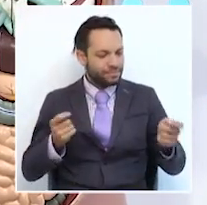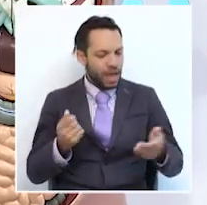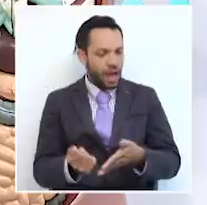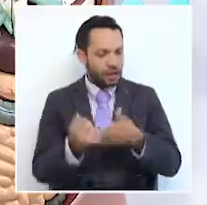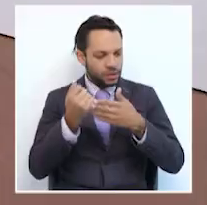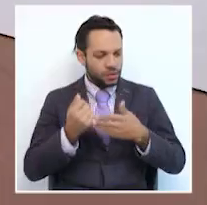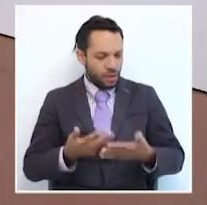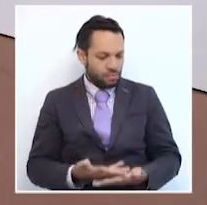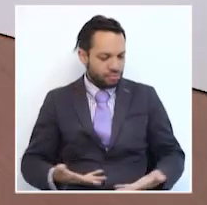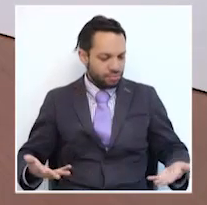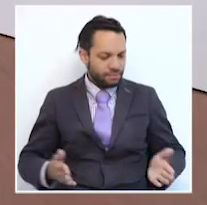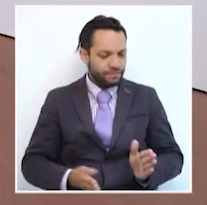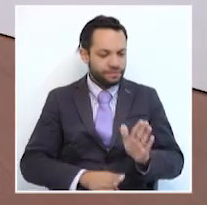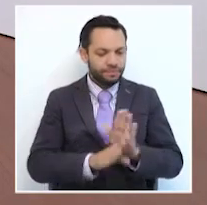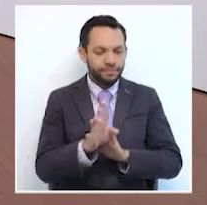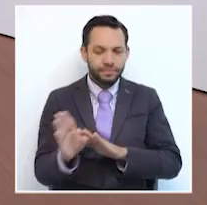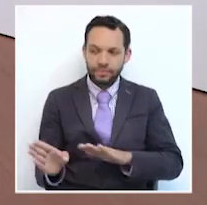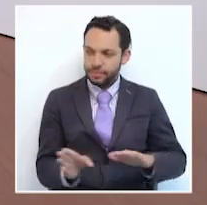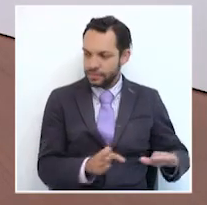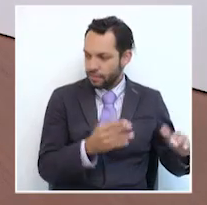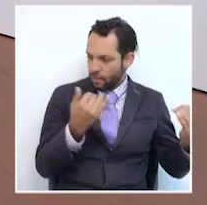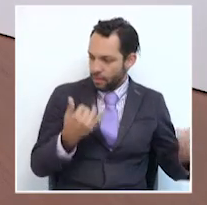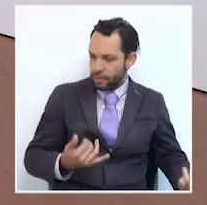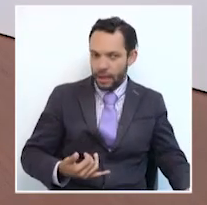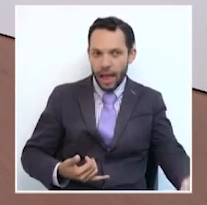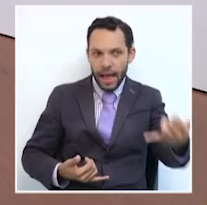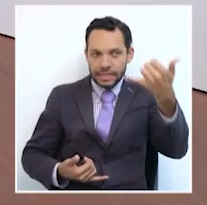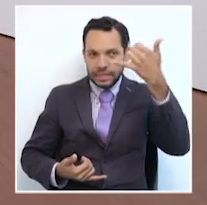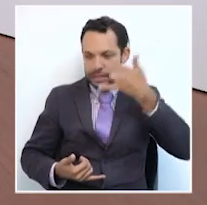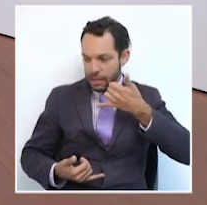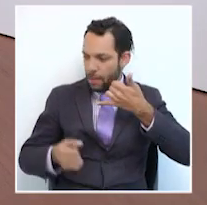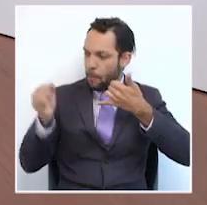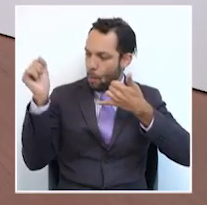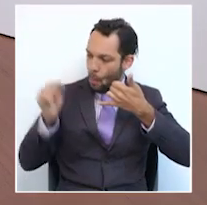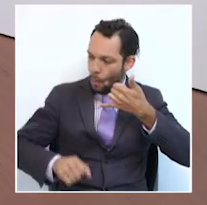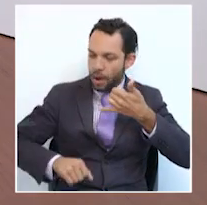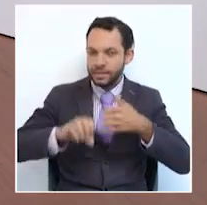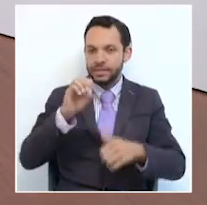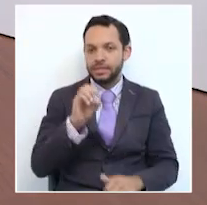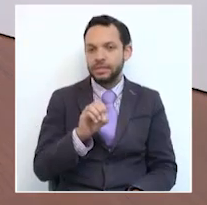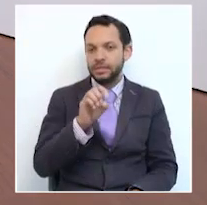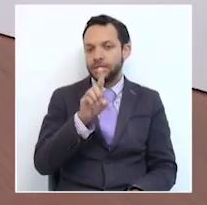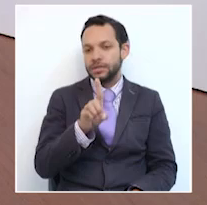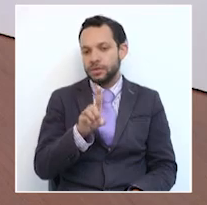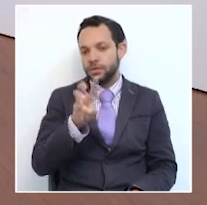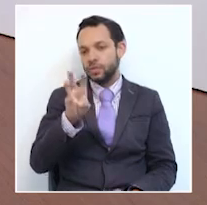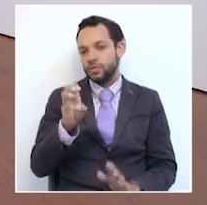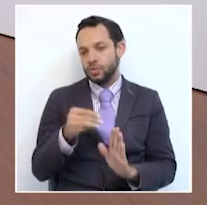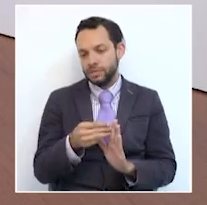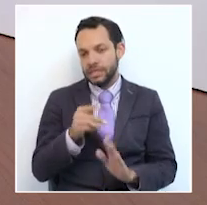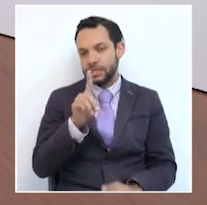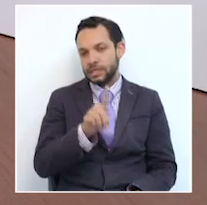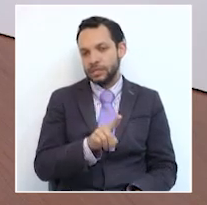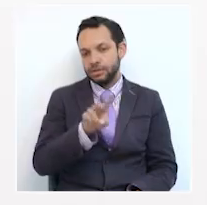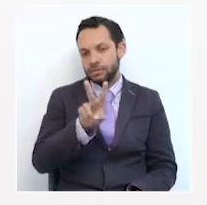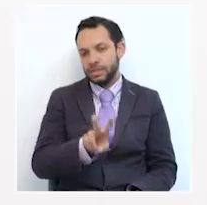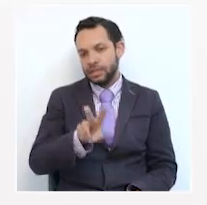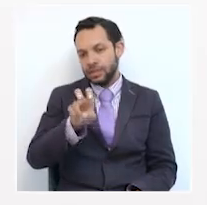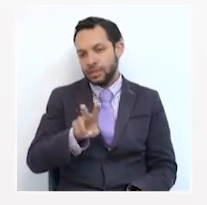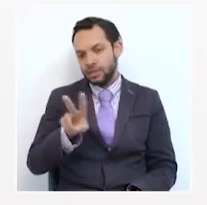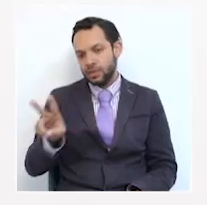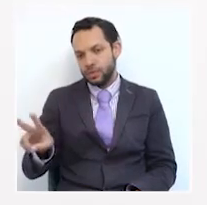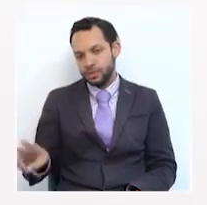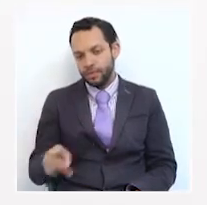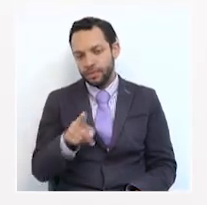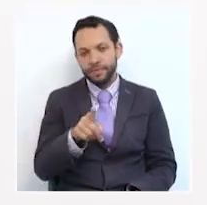de problema vamos a integrar nuestra línea gratis 0 18 mil 12 72 22 para que ustedes llaman desde cualquier parte del país así como en